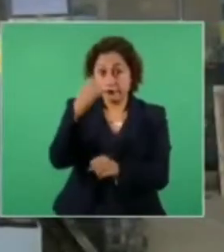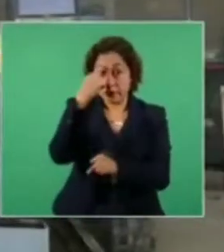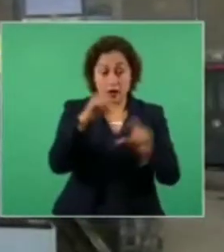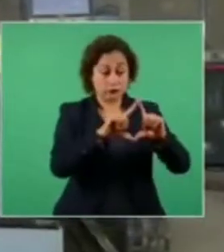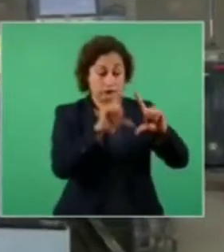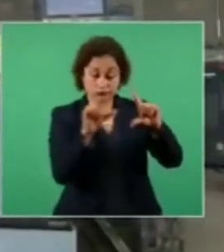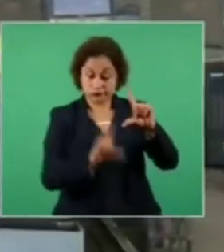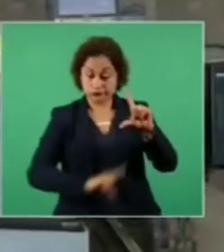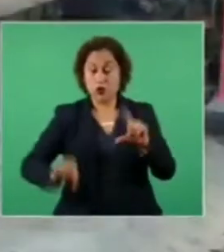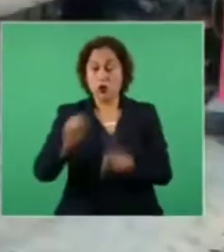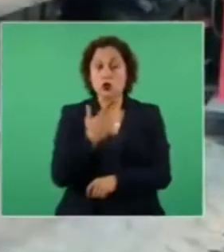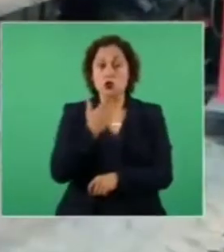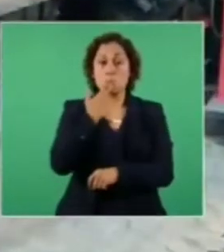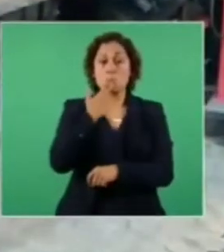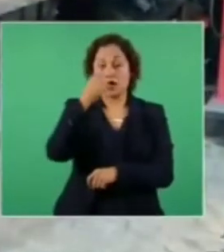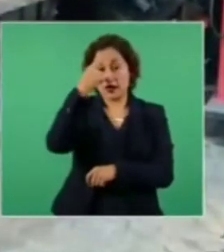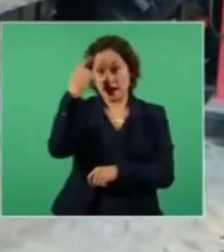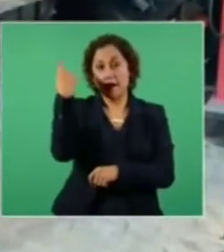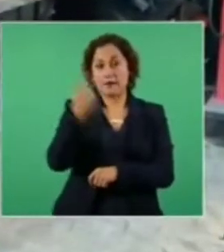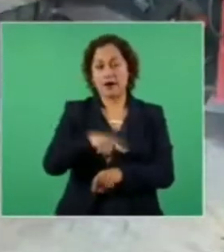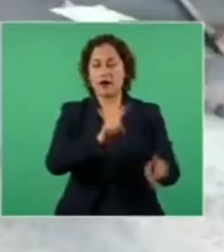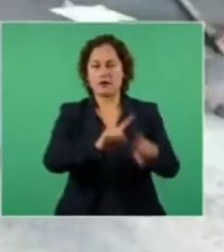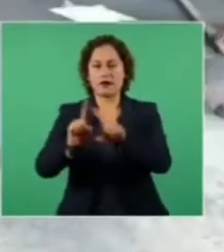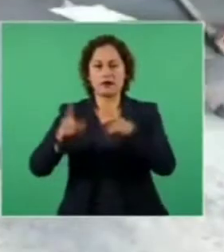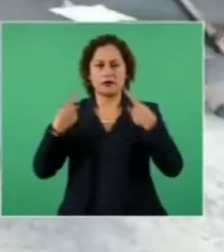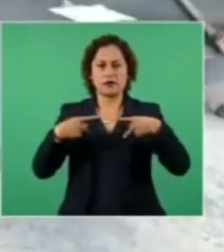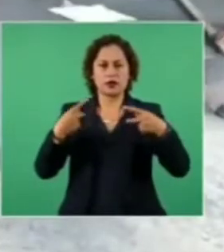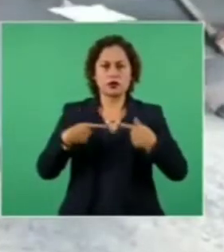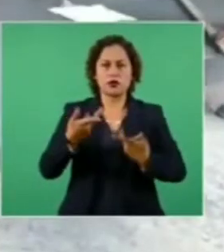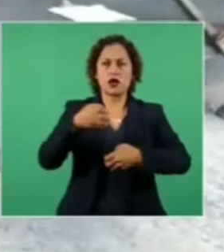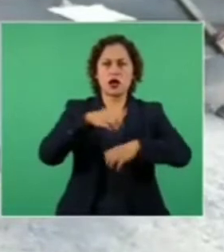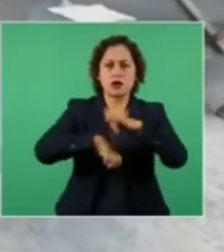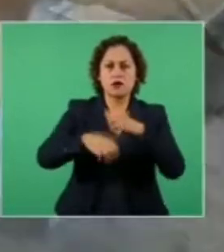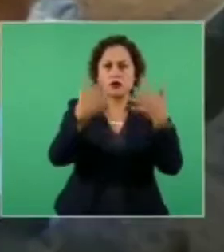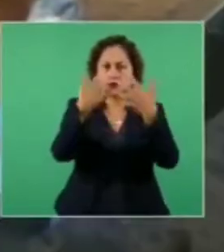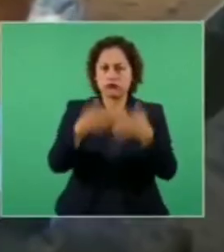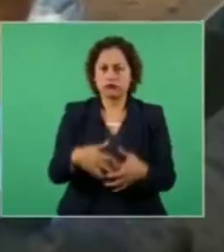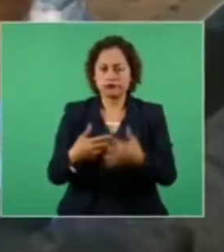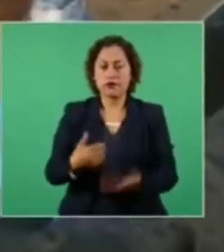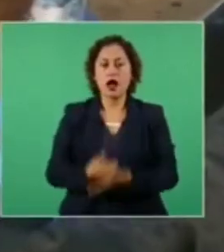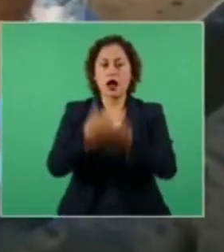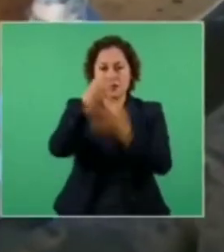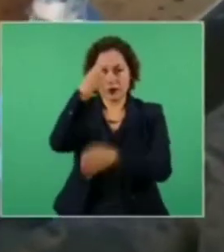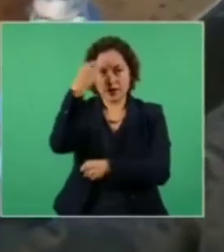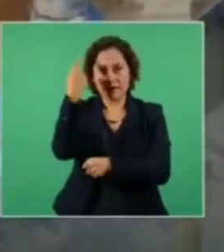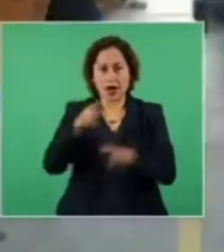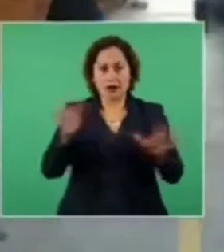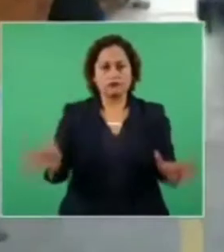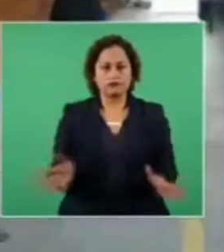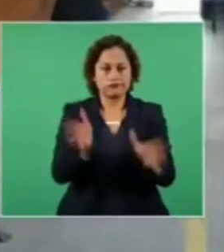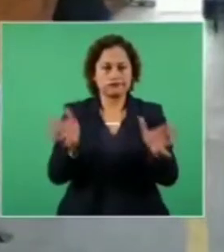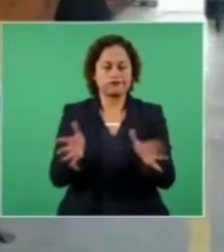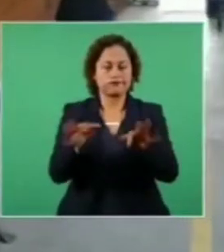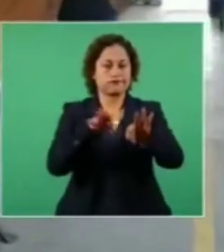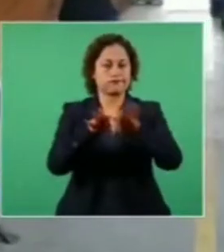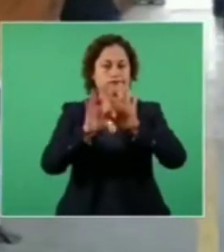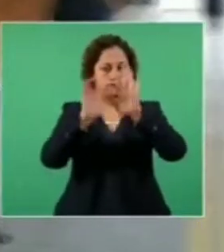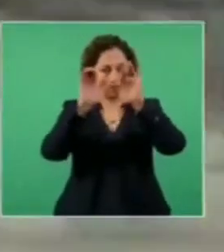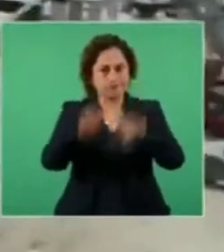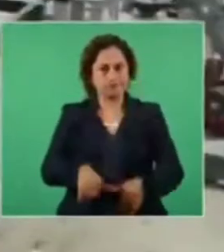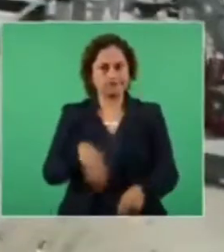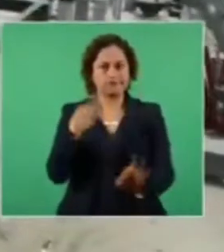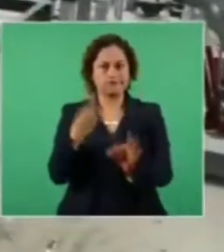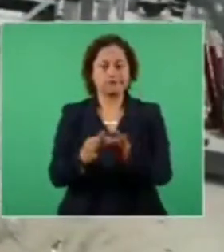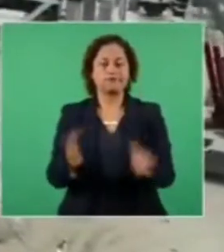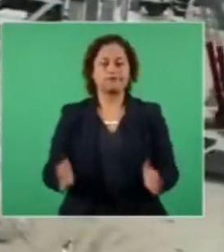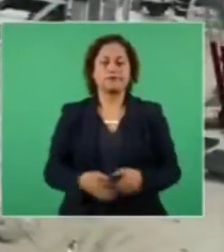obra, materiales y talleres mexicanos que tengan la capacidad para ello y contribuir a la generación y manutención del empleo del país.